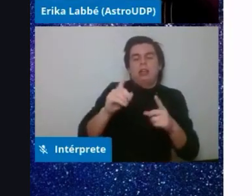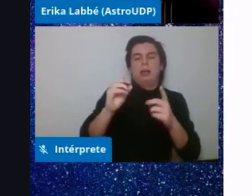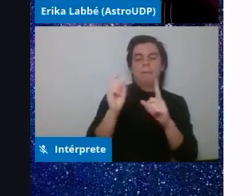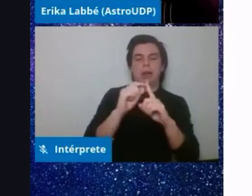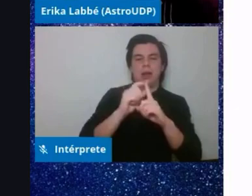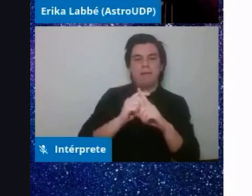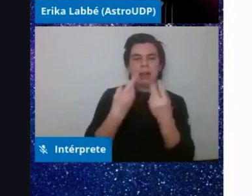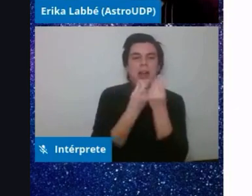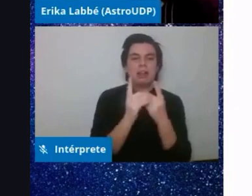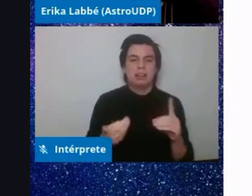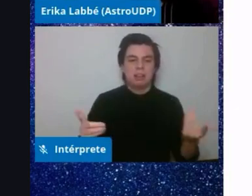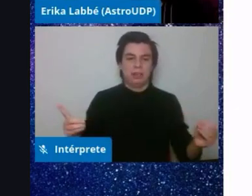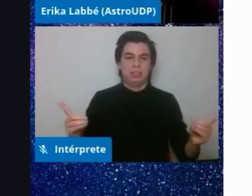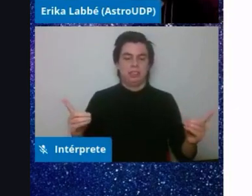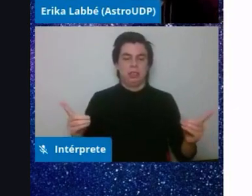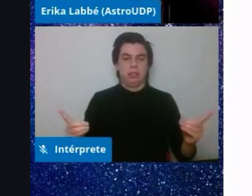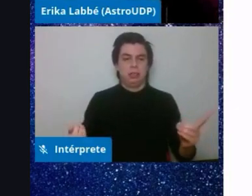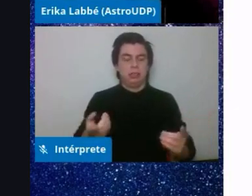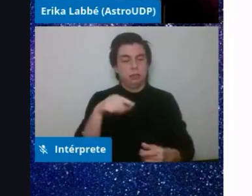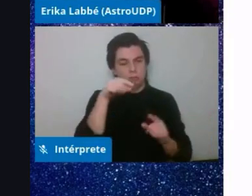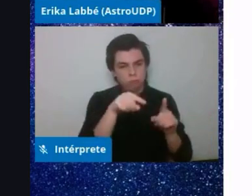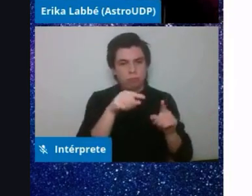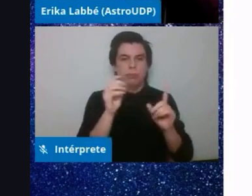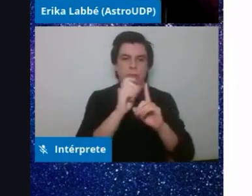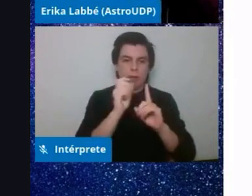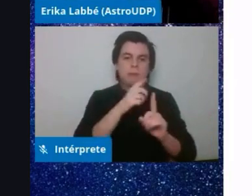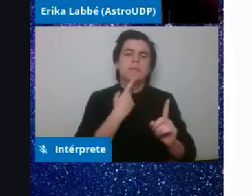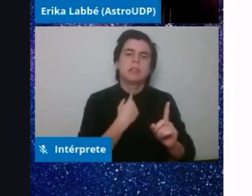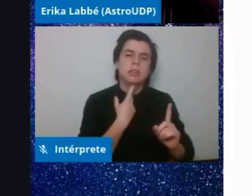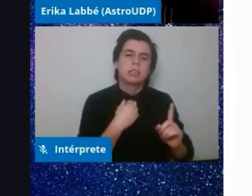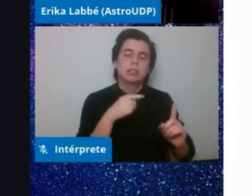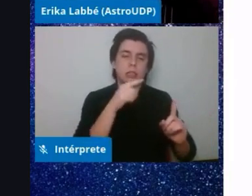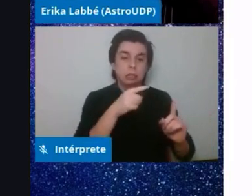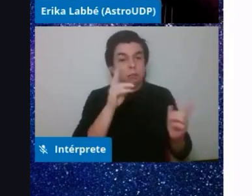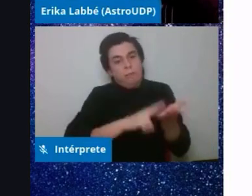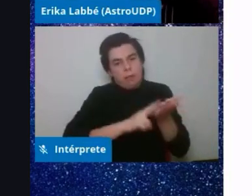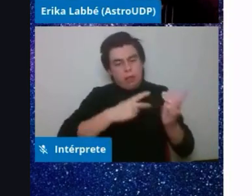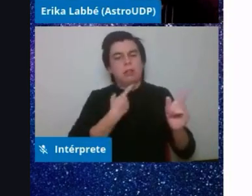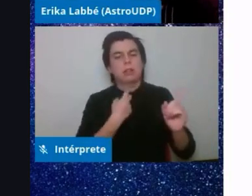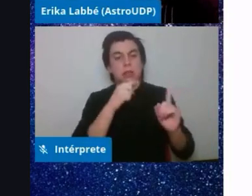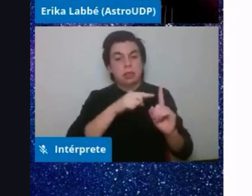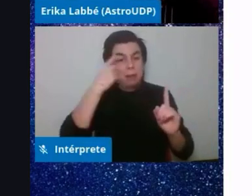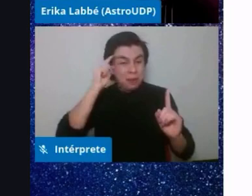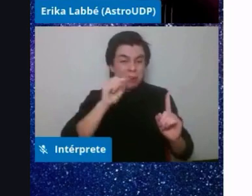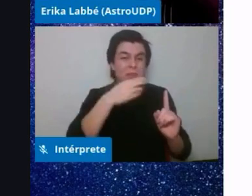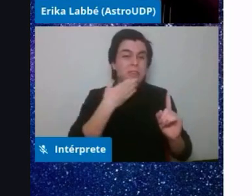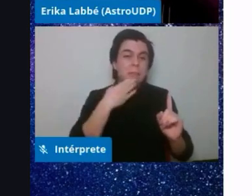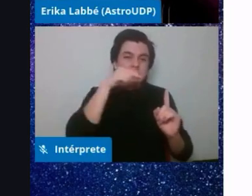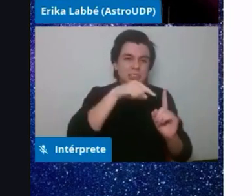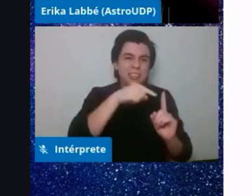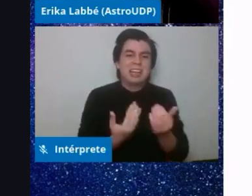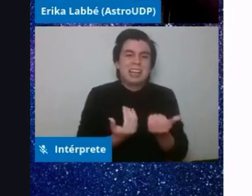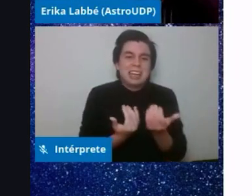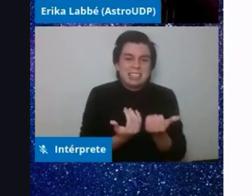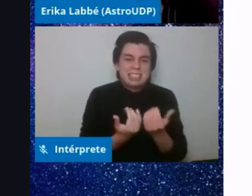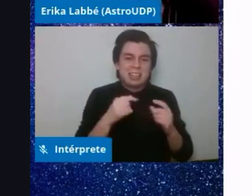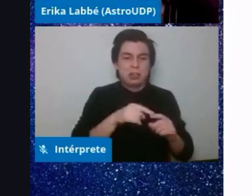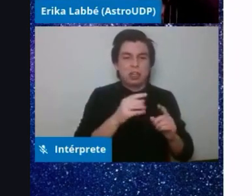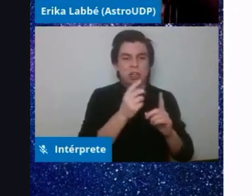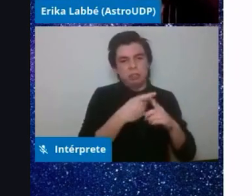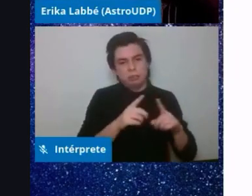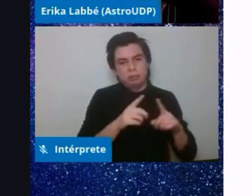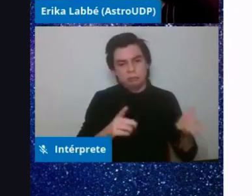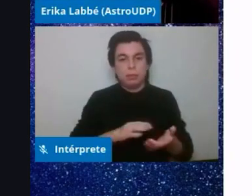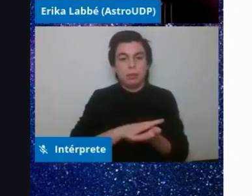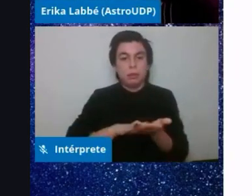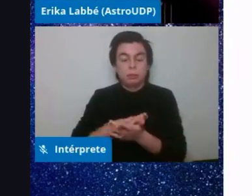como algo interesante, que ciertamente lo es, sino que también como algo necesario. Por ejemplo, para la ciencia, si